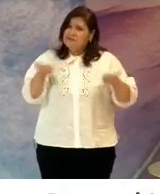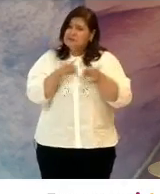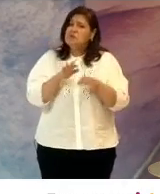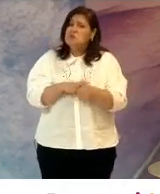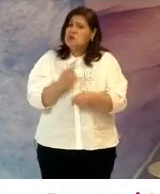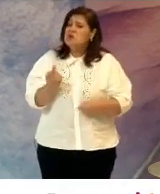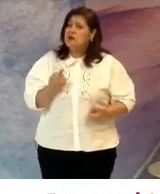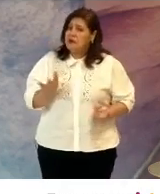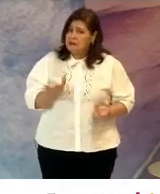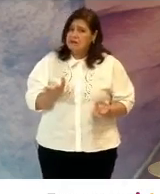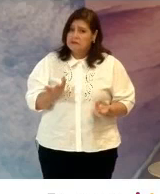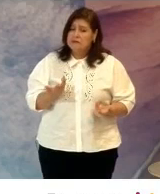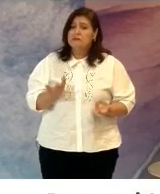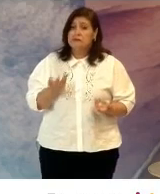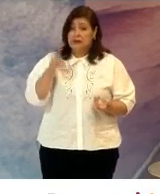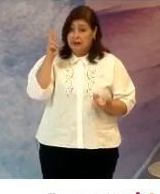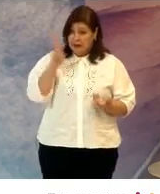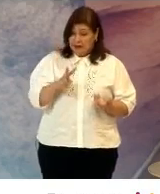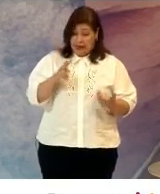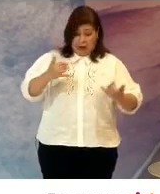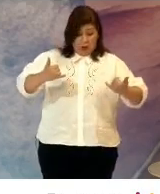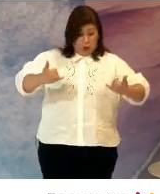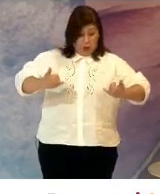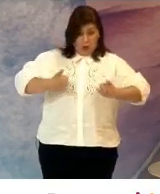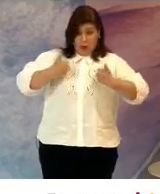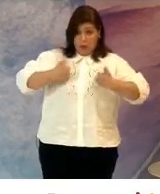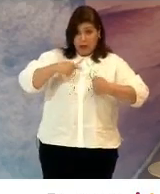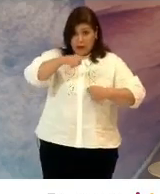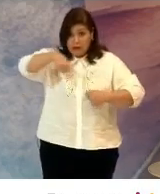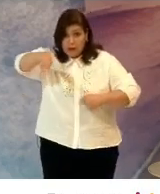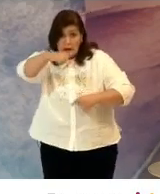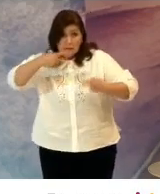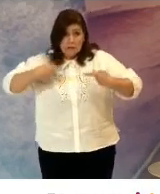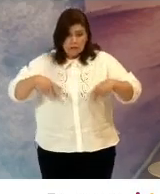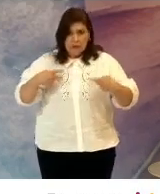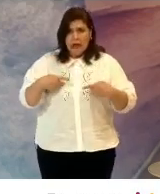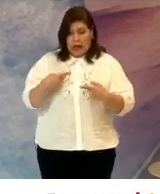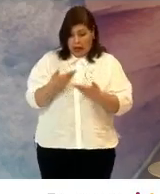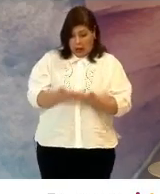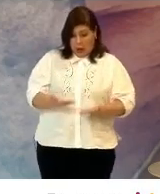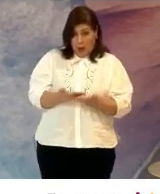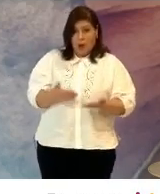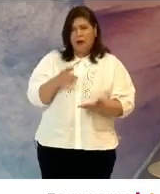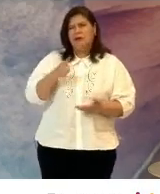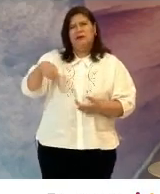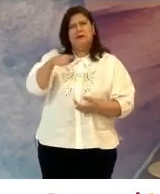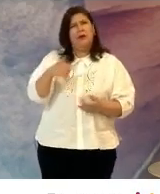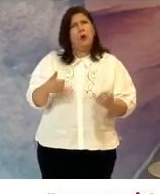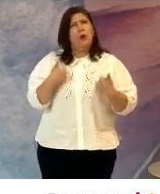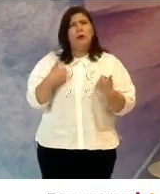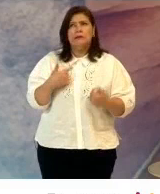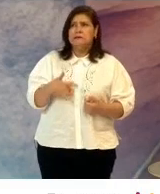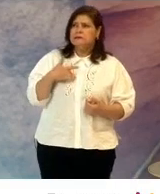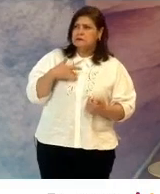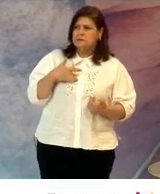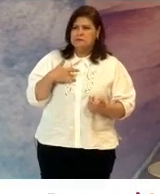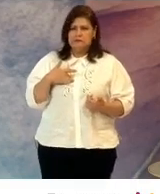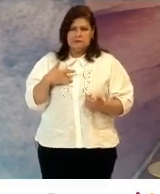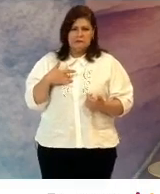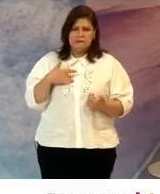porque, en especial para las personas jóvenes, como ustedes saben, hoy sienten que este